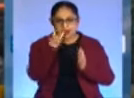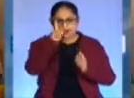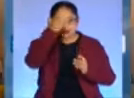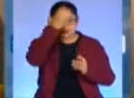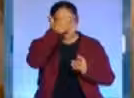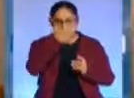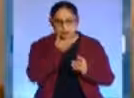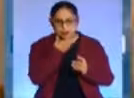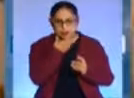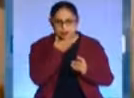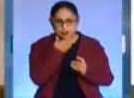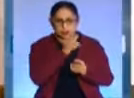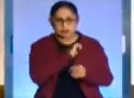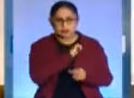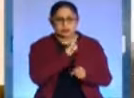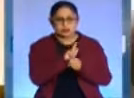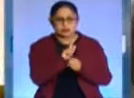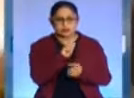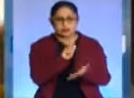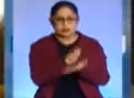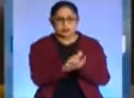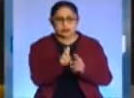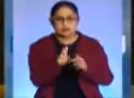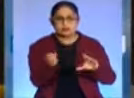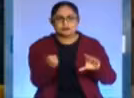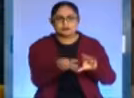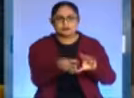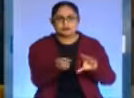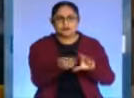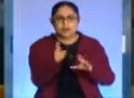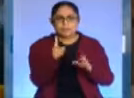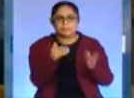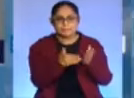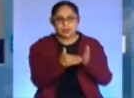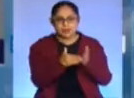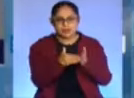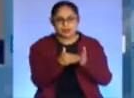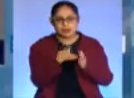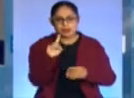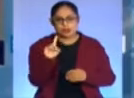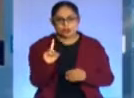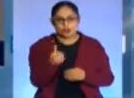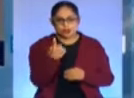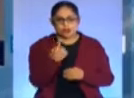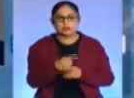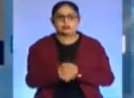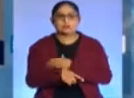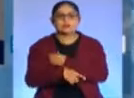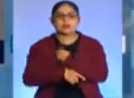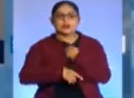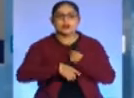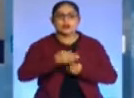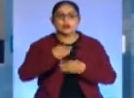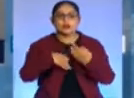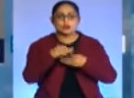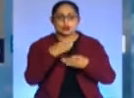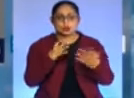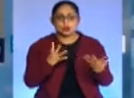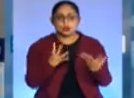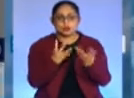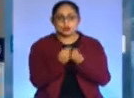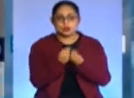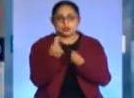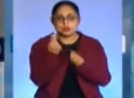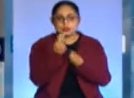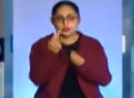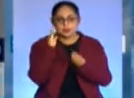Cárdenas de aceros especializados con una inversión de $1,000,000,000. Todos unidos para sacar adelante